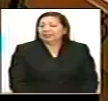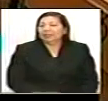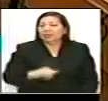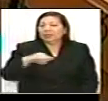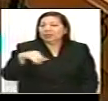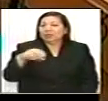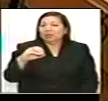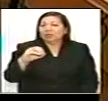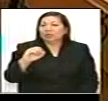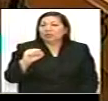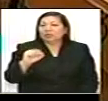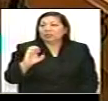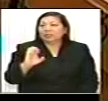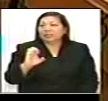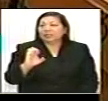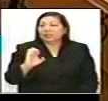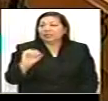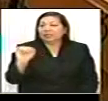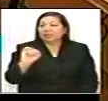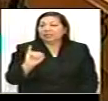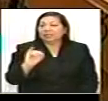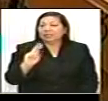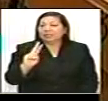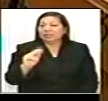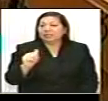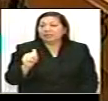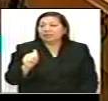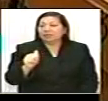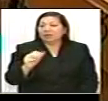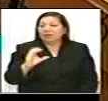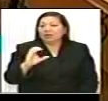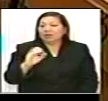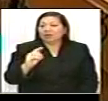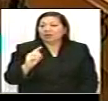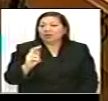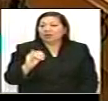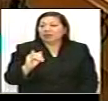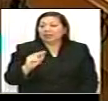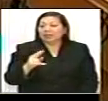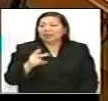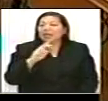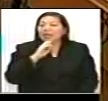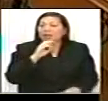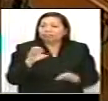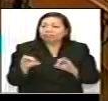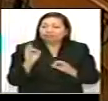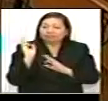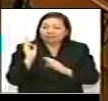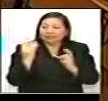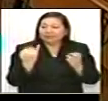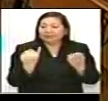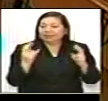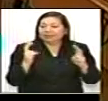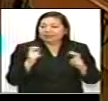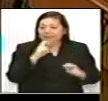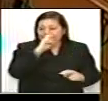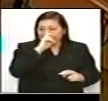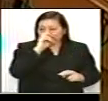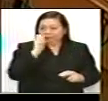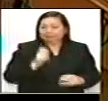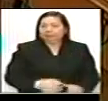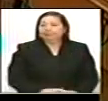José Silva Cotrina, quien nos va a hacer una exposición acerca del tema. Por